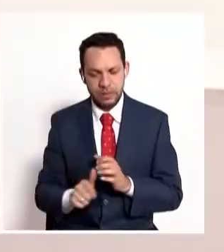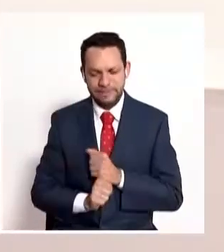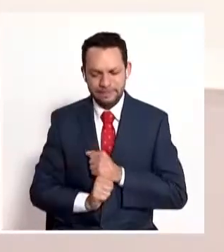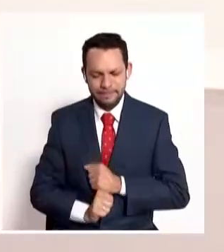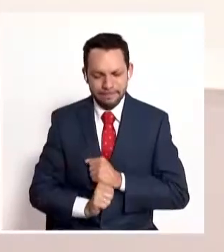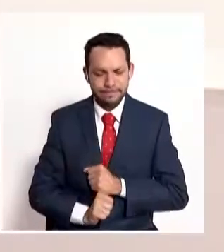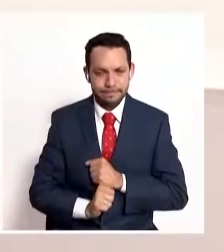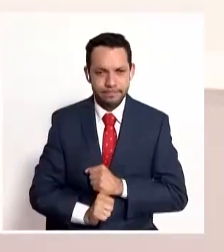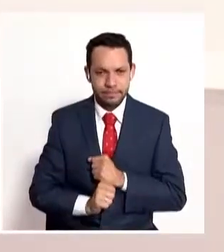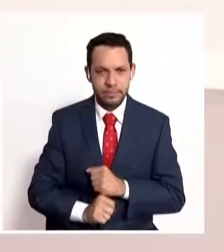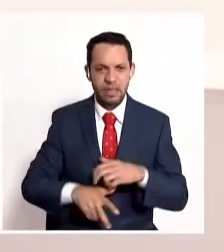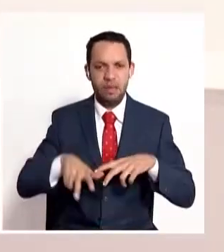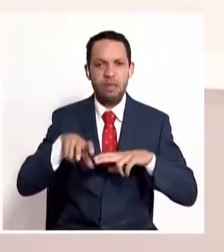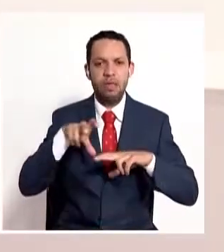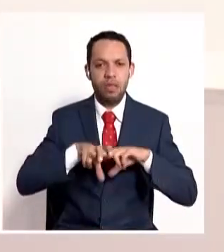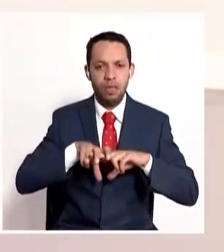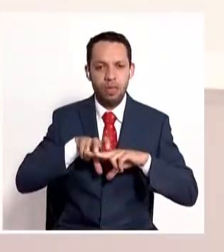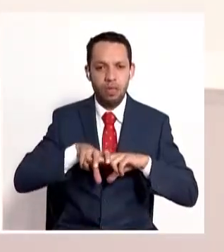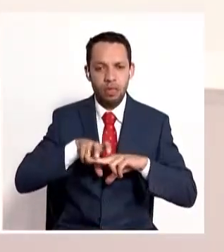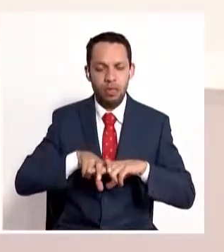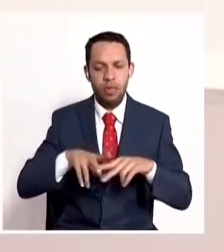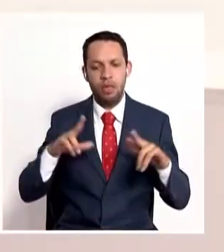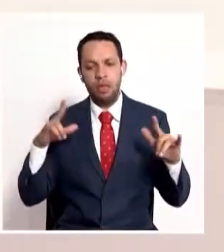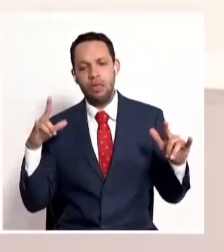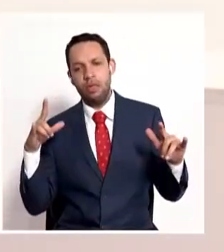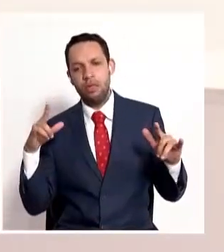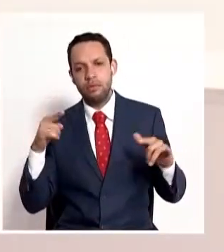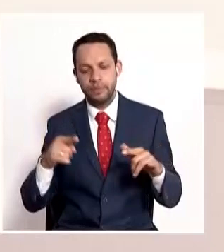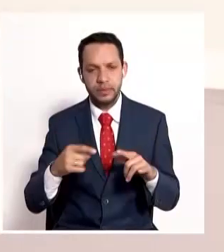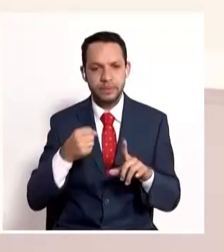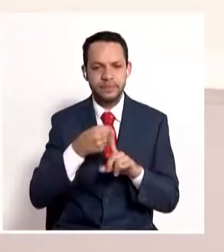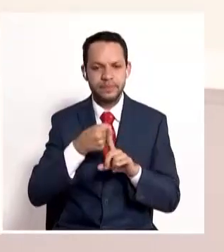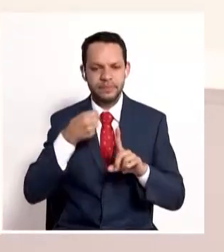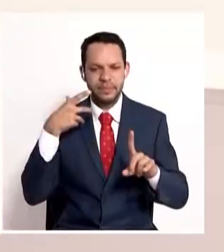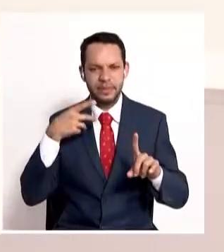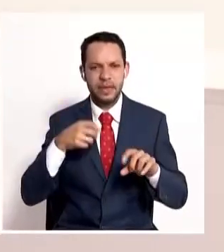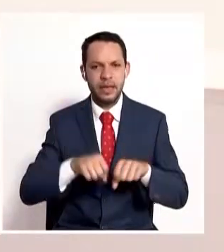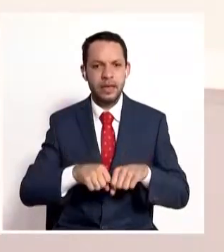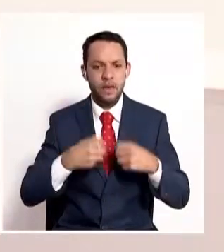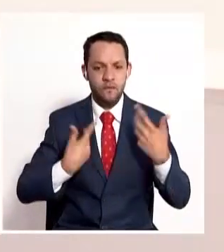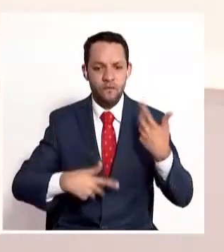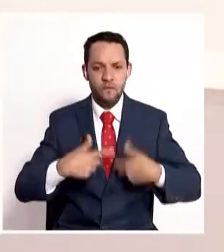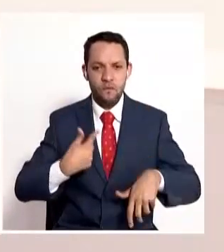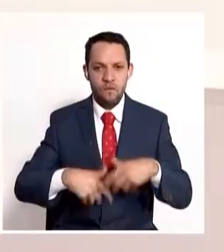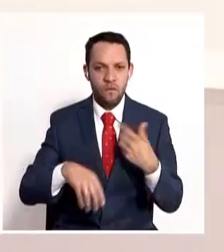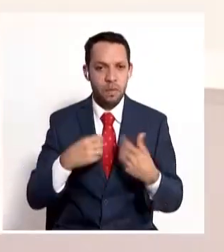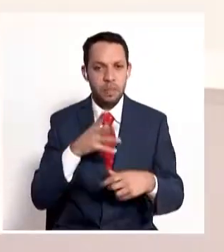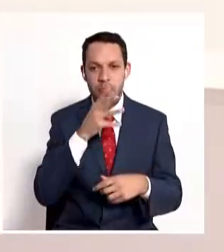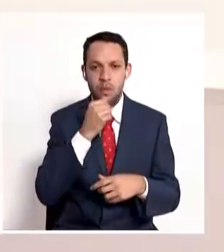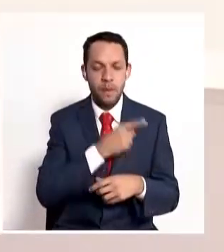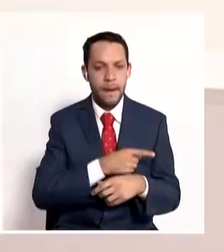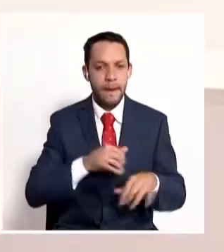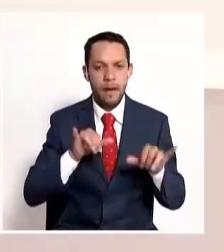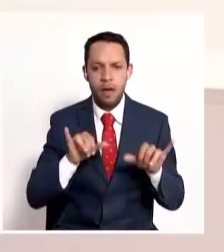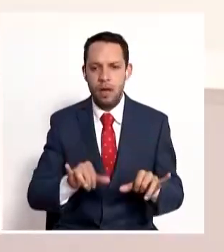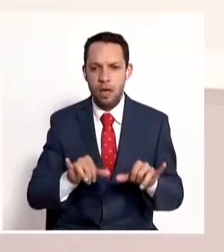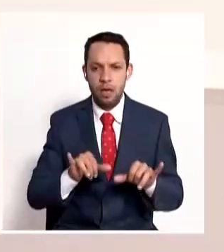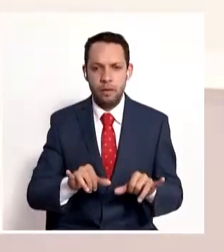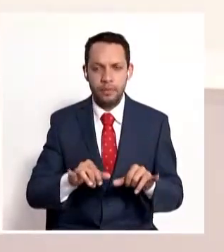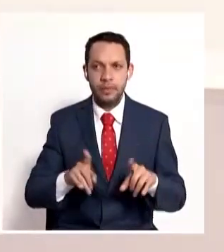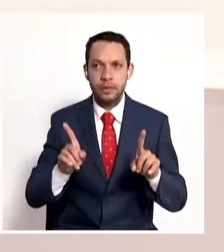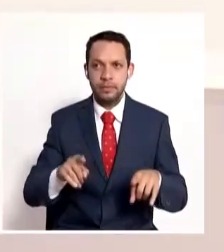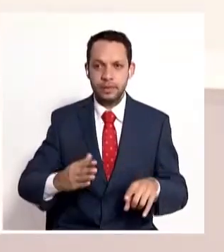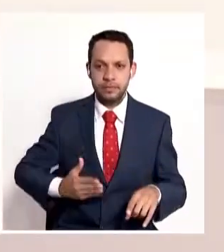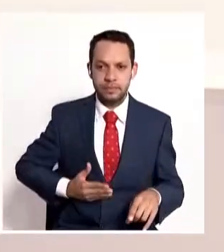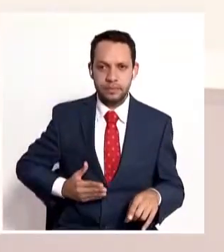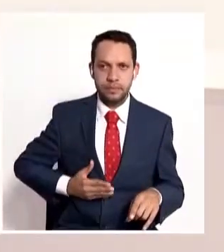persona es muy sedentaria estos cristales de ácido úrico no se alcanzan a eliminar o puede ser que la persona tenga un defecto a nivel del hígado o